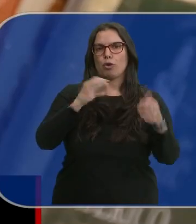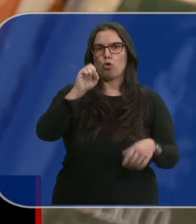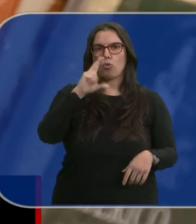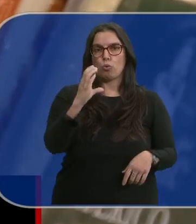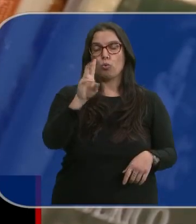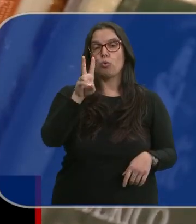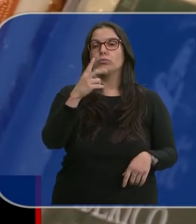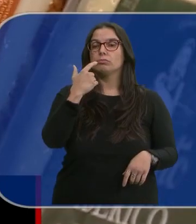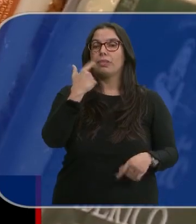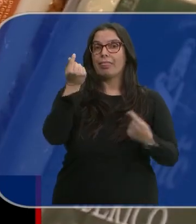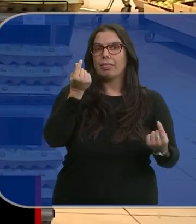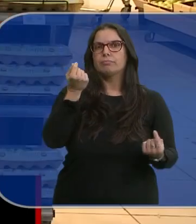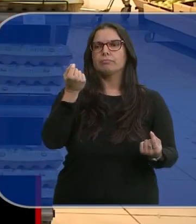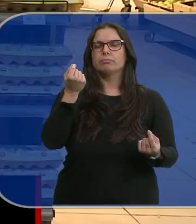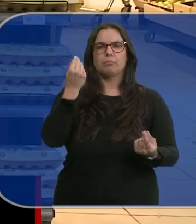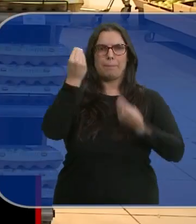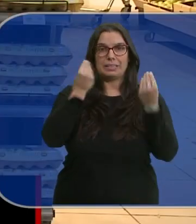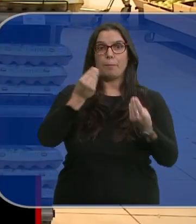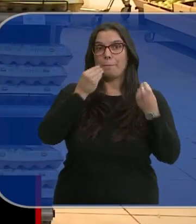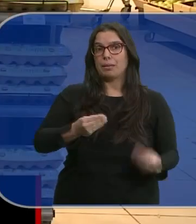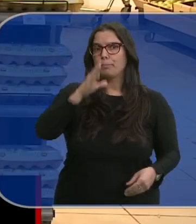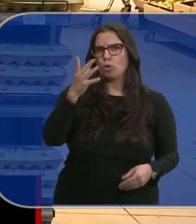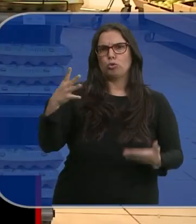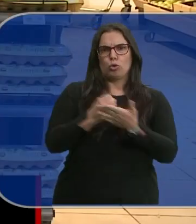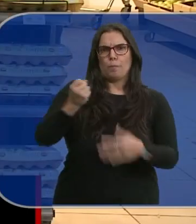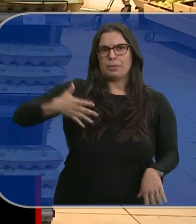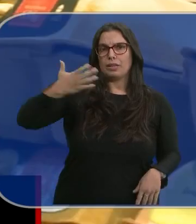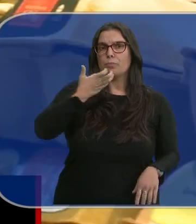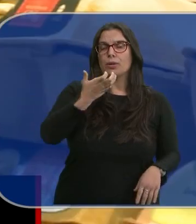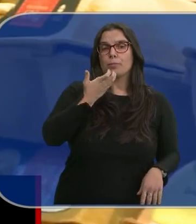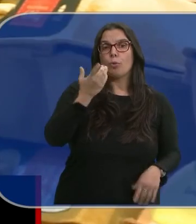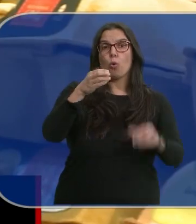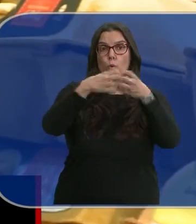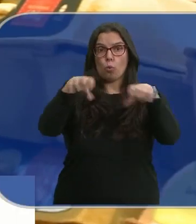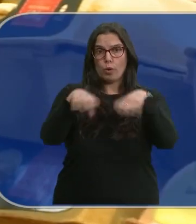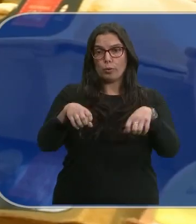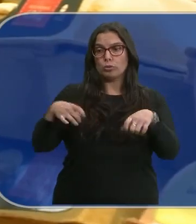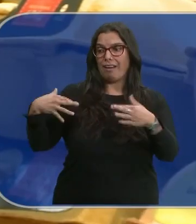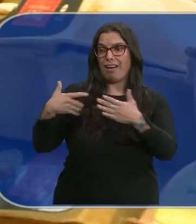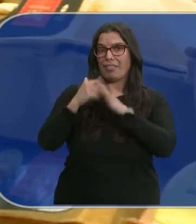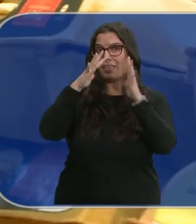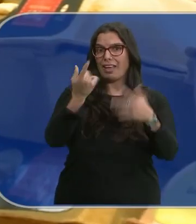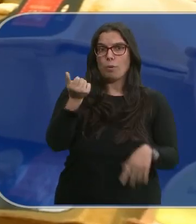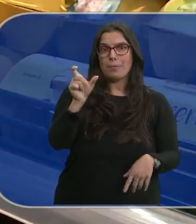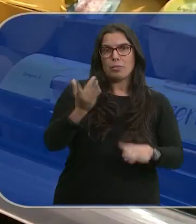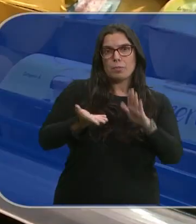cuenta porque todo está mucho más caro. Los huevos, por ejemplo, han subido un 105% en los últimos 10 años.